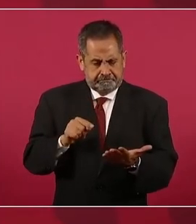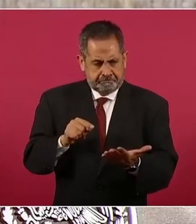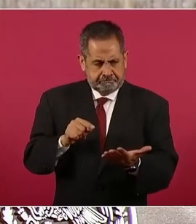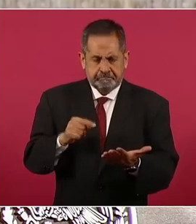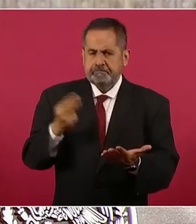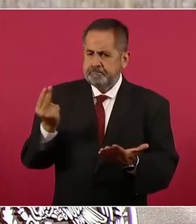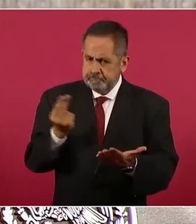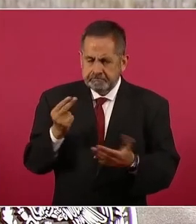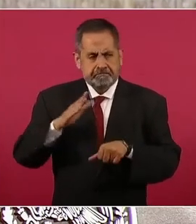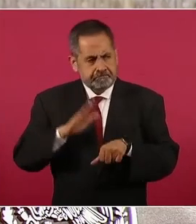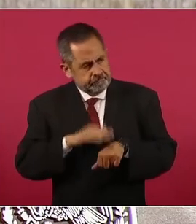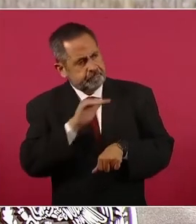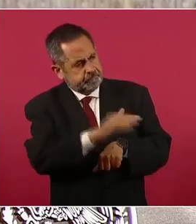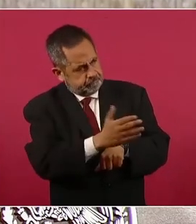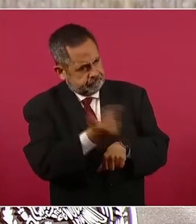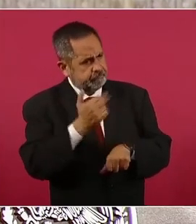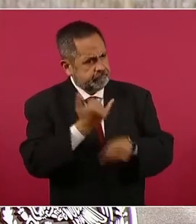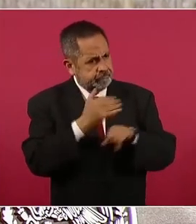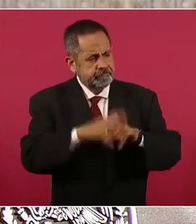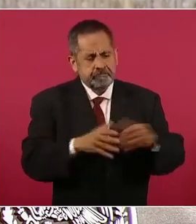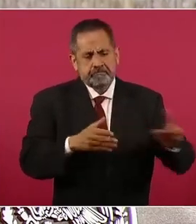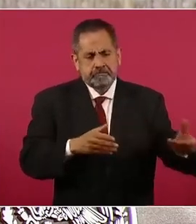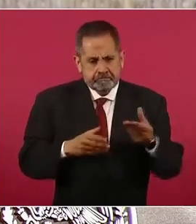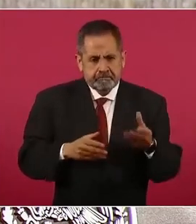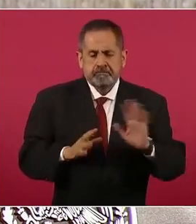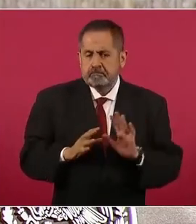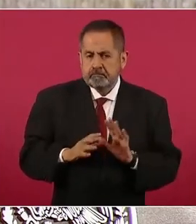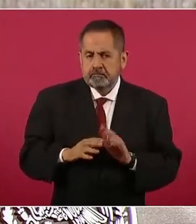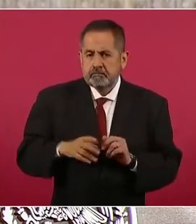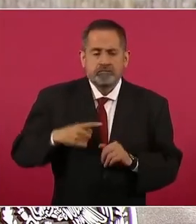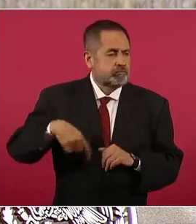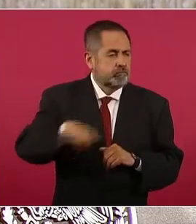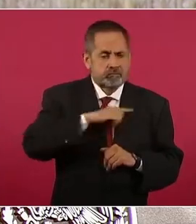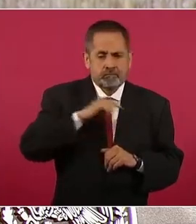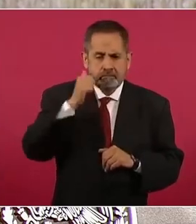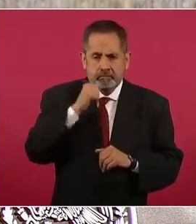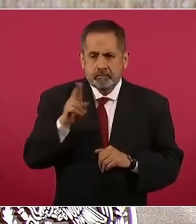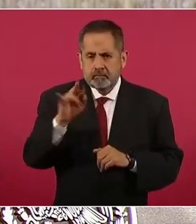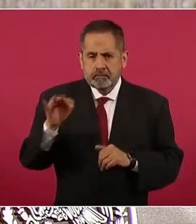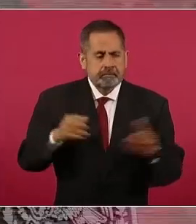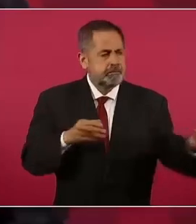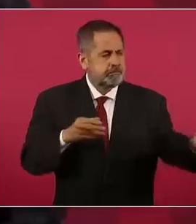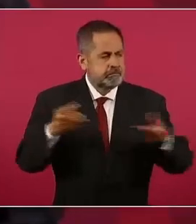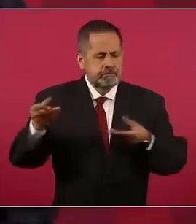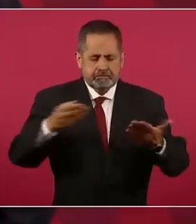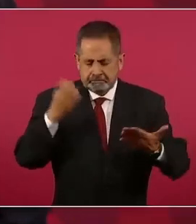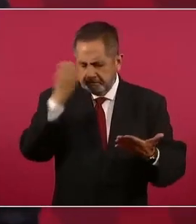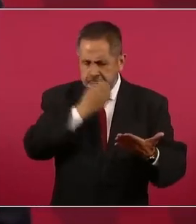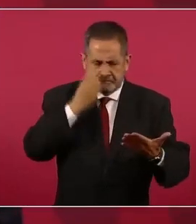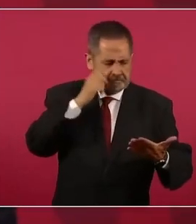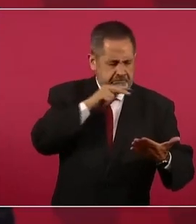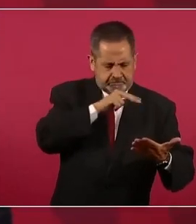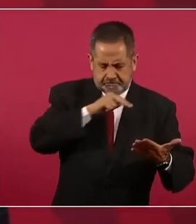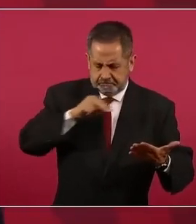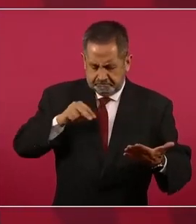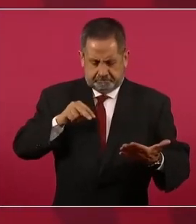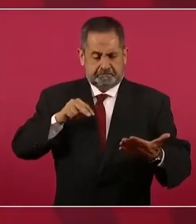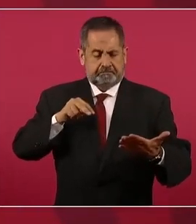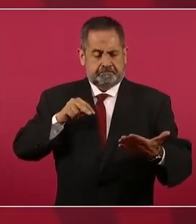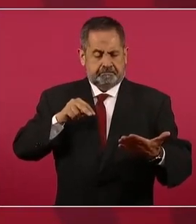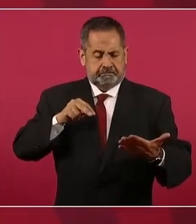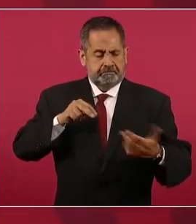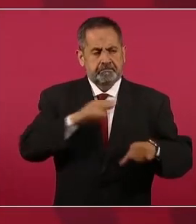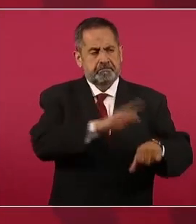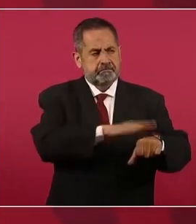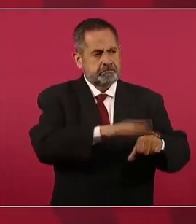de informaciones. Nosotros recibimos información, la analizamos y